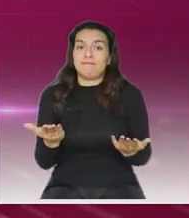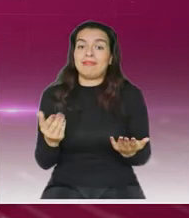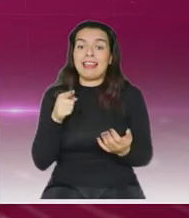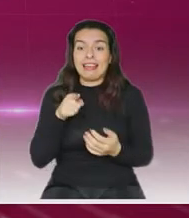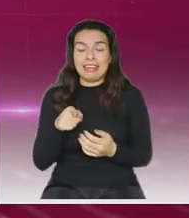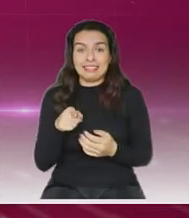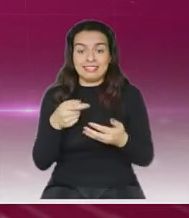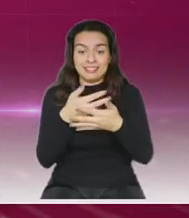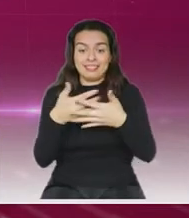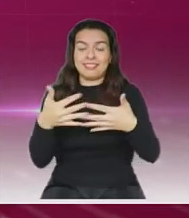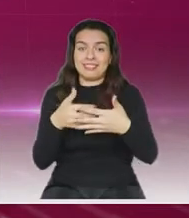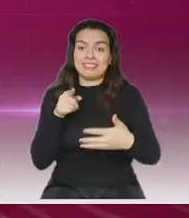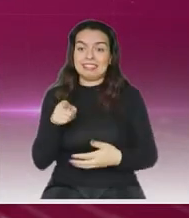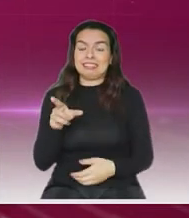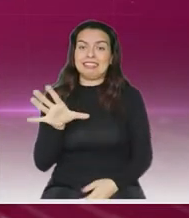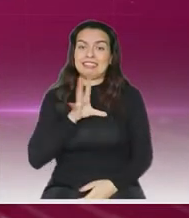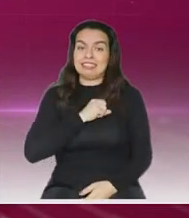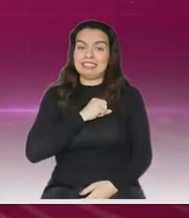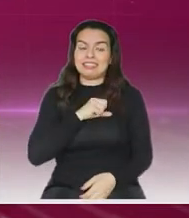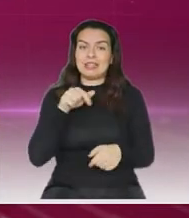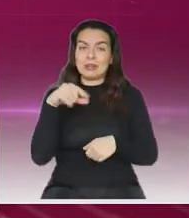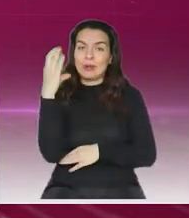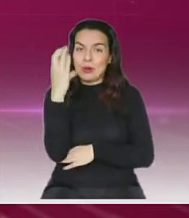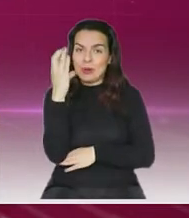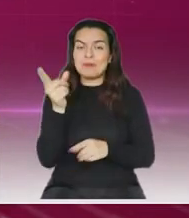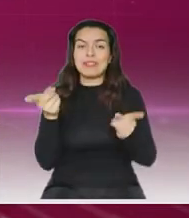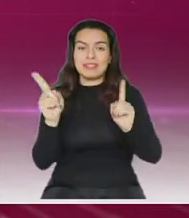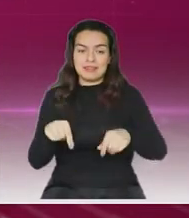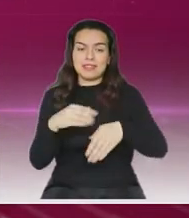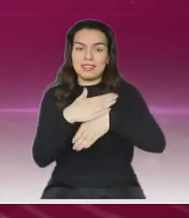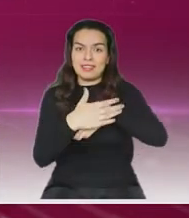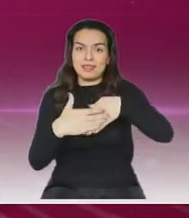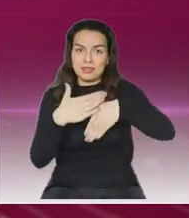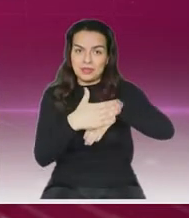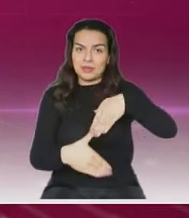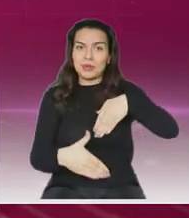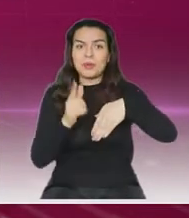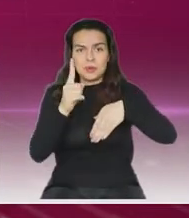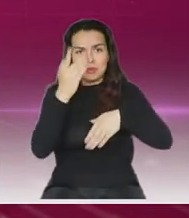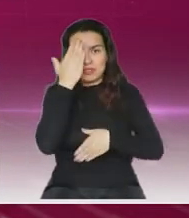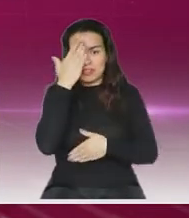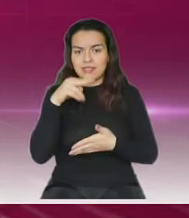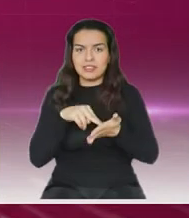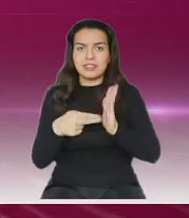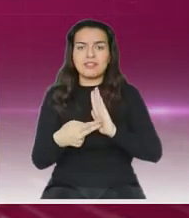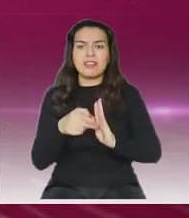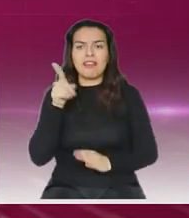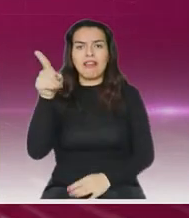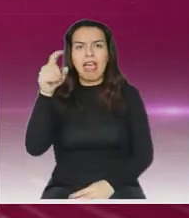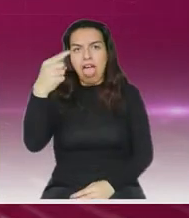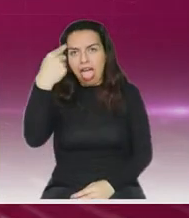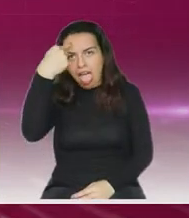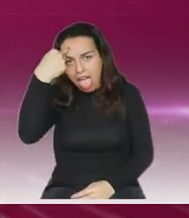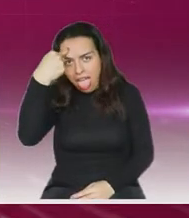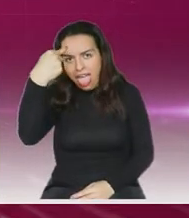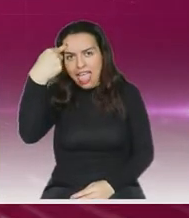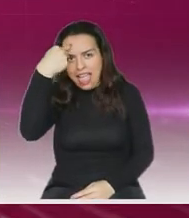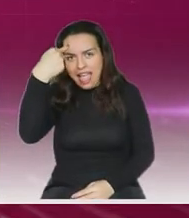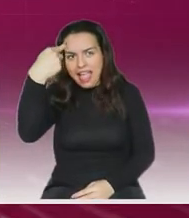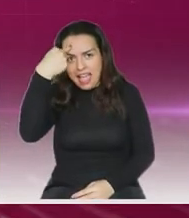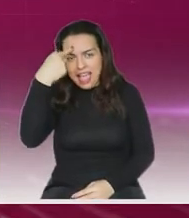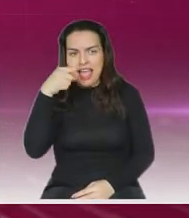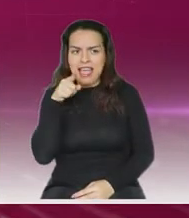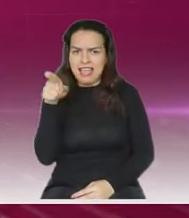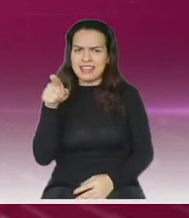para colombianos y sudamericanos, ya que solo se apoya en arraigados prejuicios que desconocen los procesos de paz